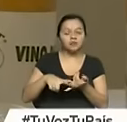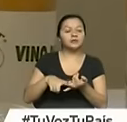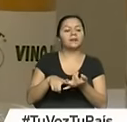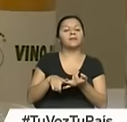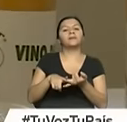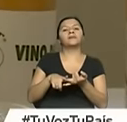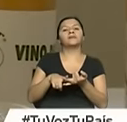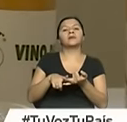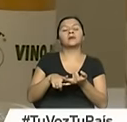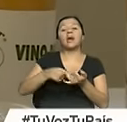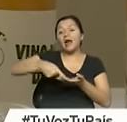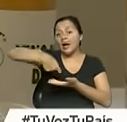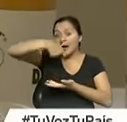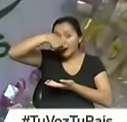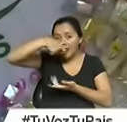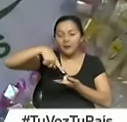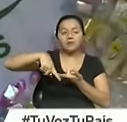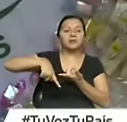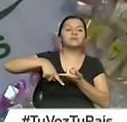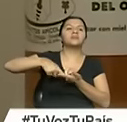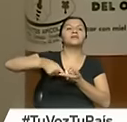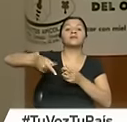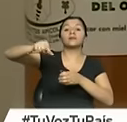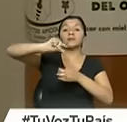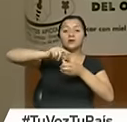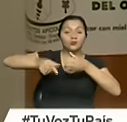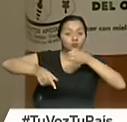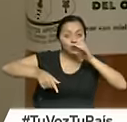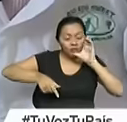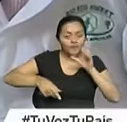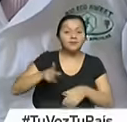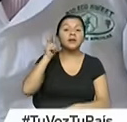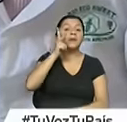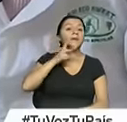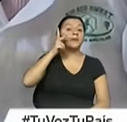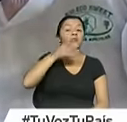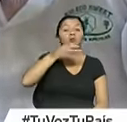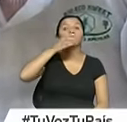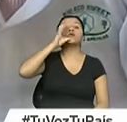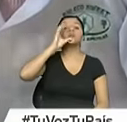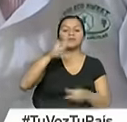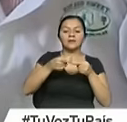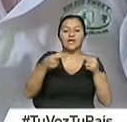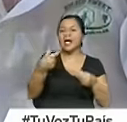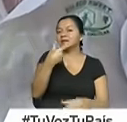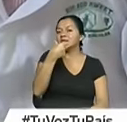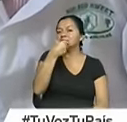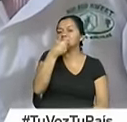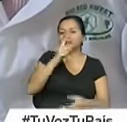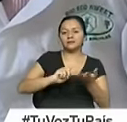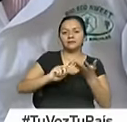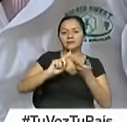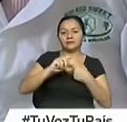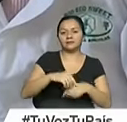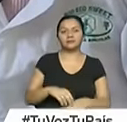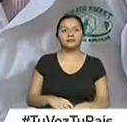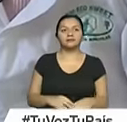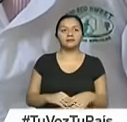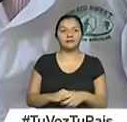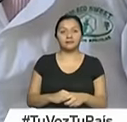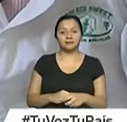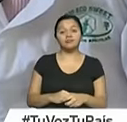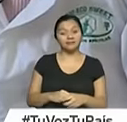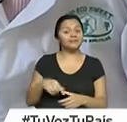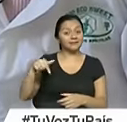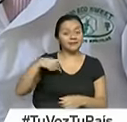de propóleo, el cóctel con la miel de abeja, el vino y los turrones con sus variedades de rellenos.